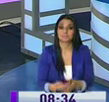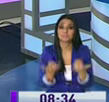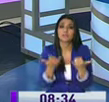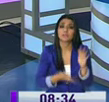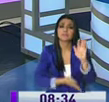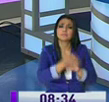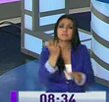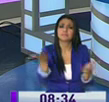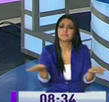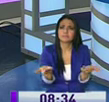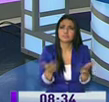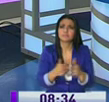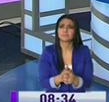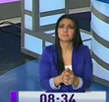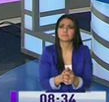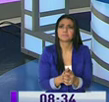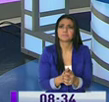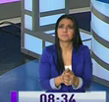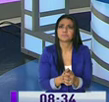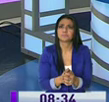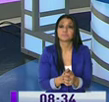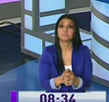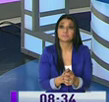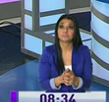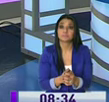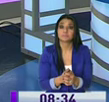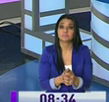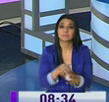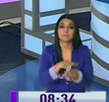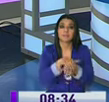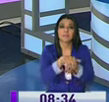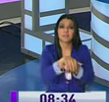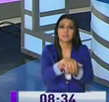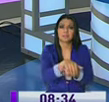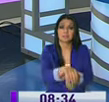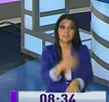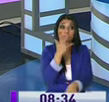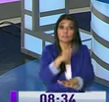se nos fue hacia el sector de la laguna de la alameda